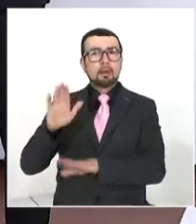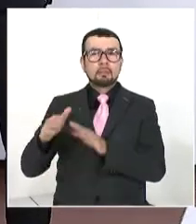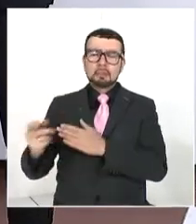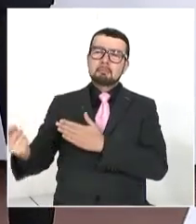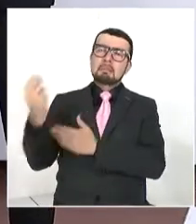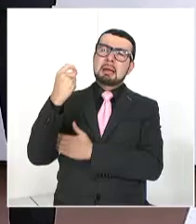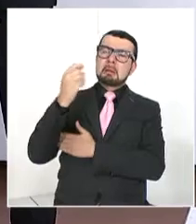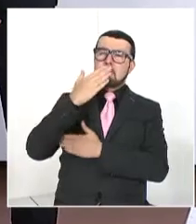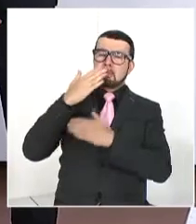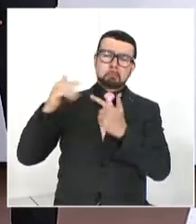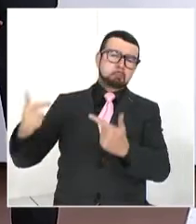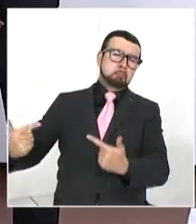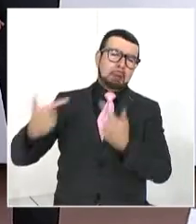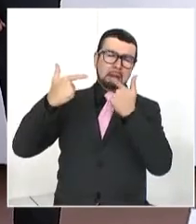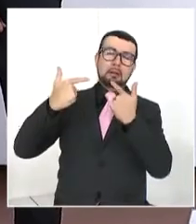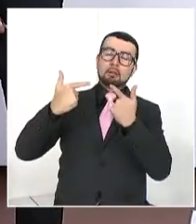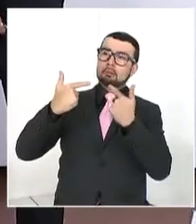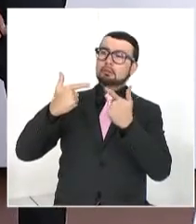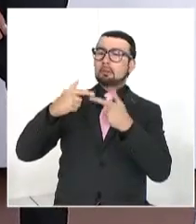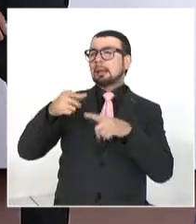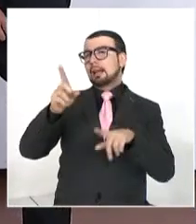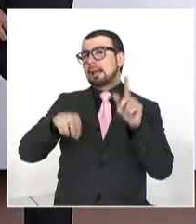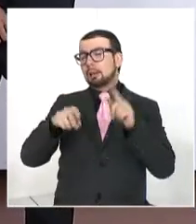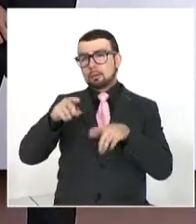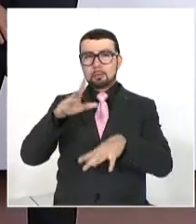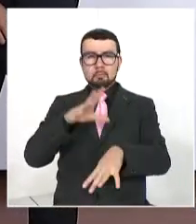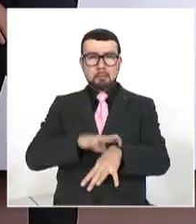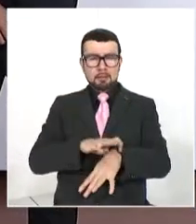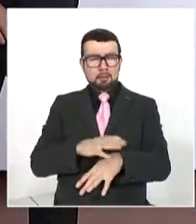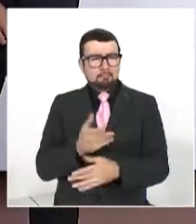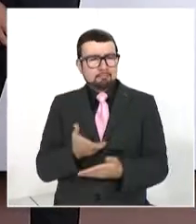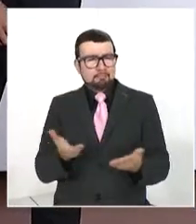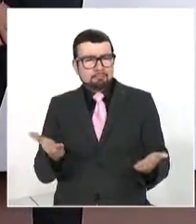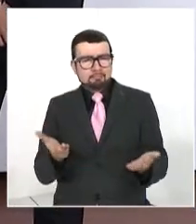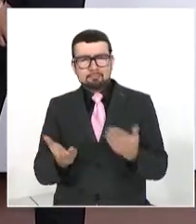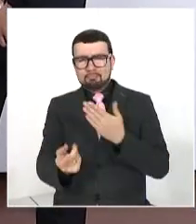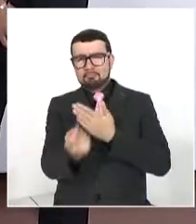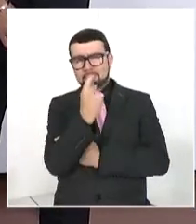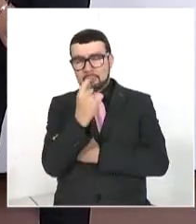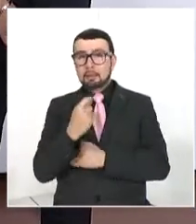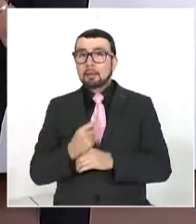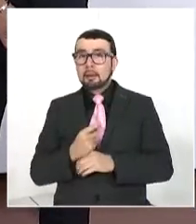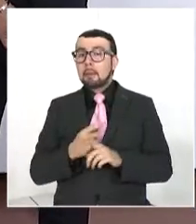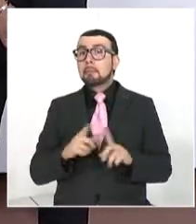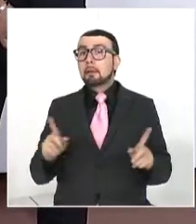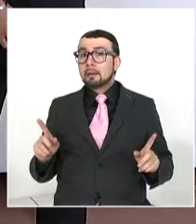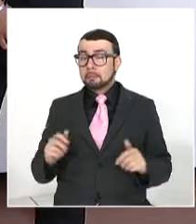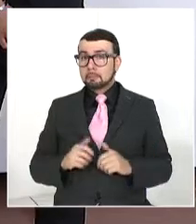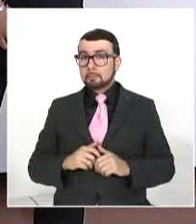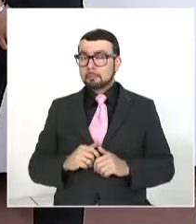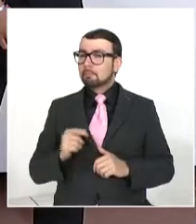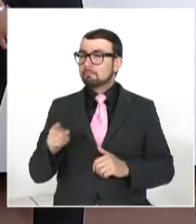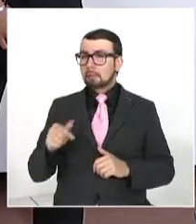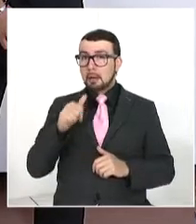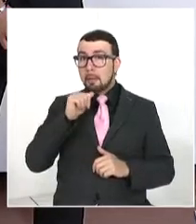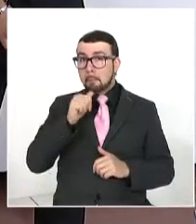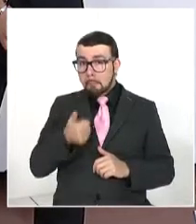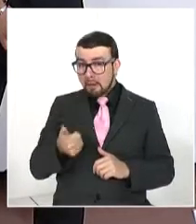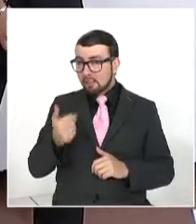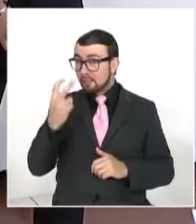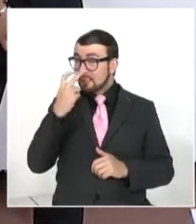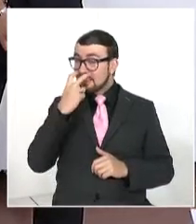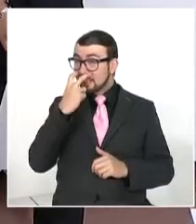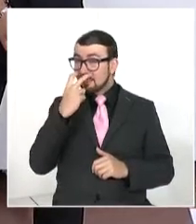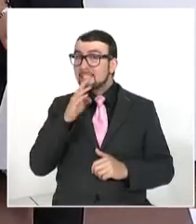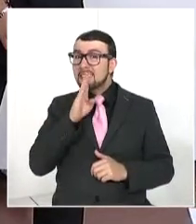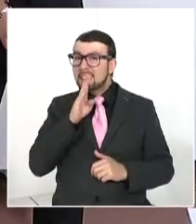burla por algunos colegas, pero en la vida no hay peor ciego que aquel que